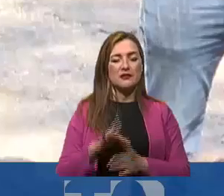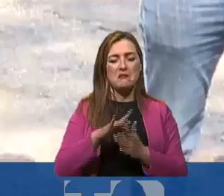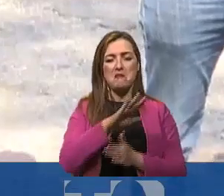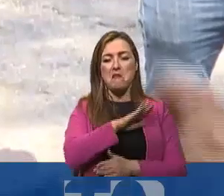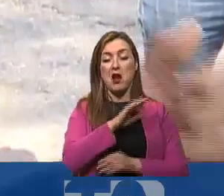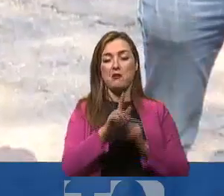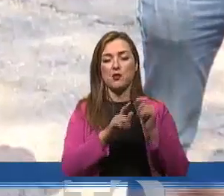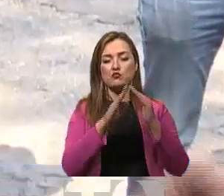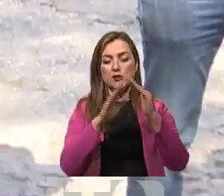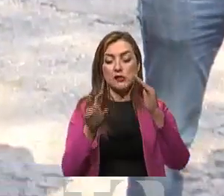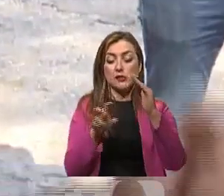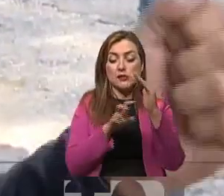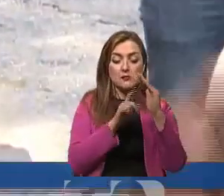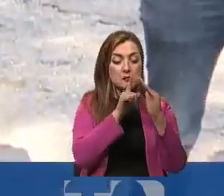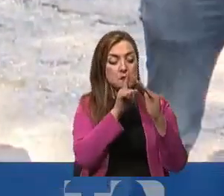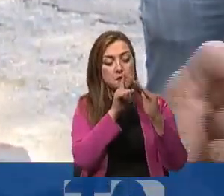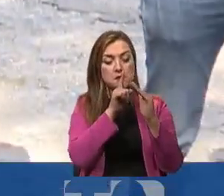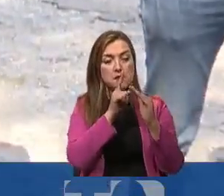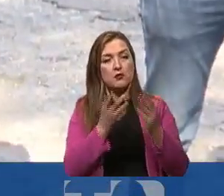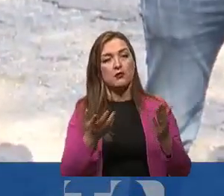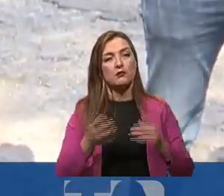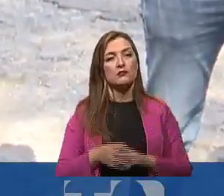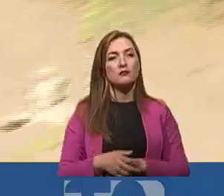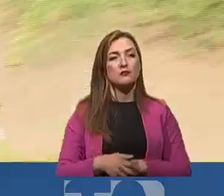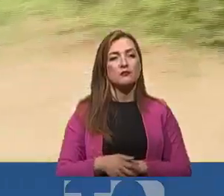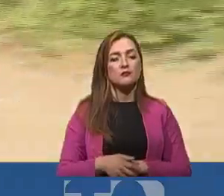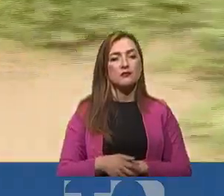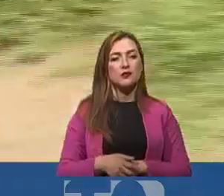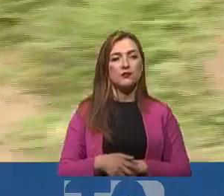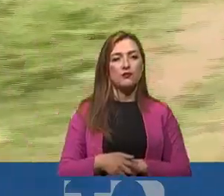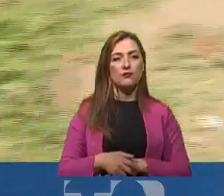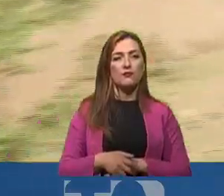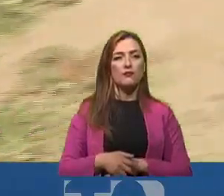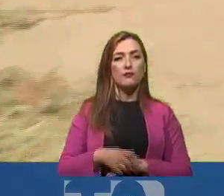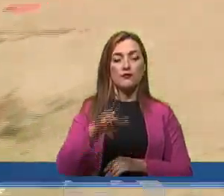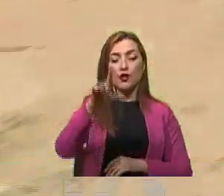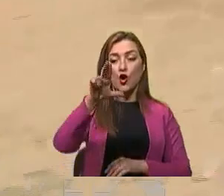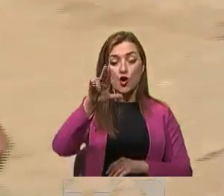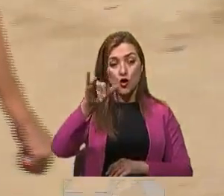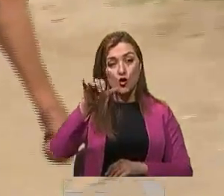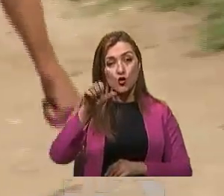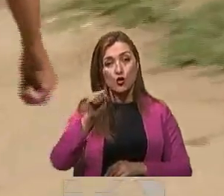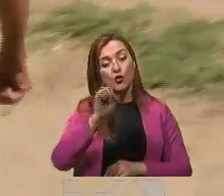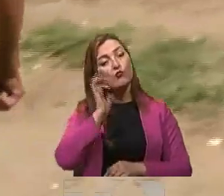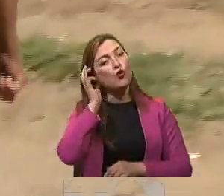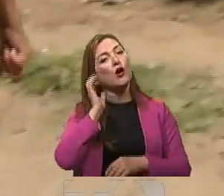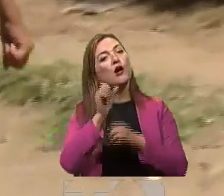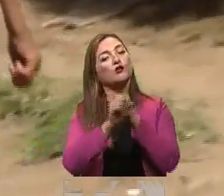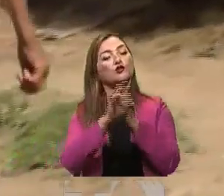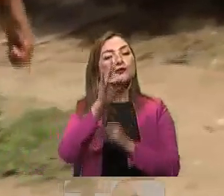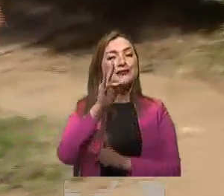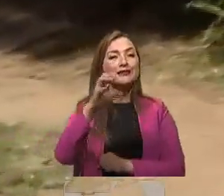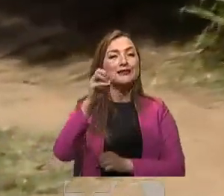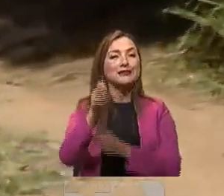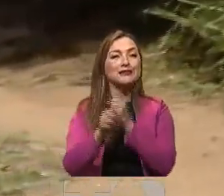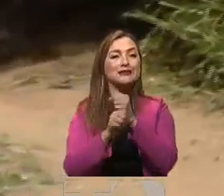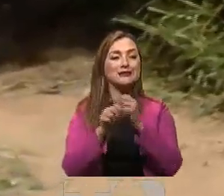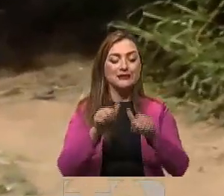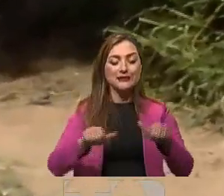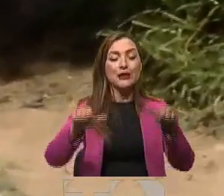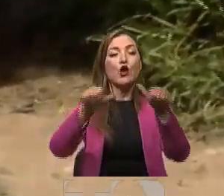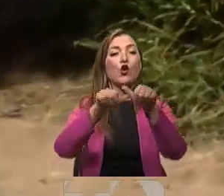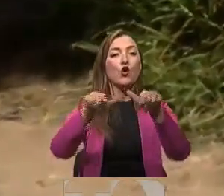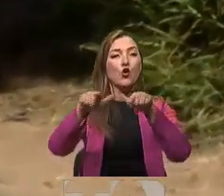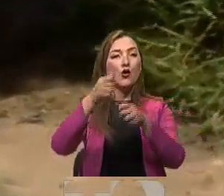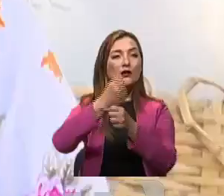peligrosa. Se prestan estos sitios para escondites de delincuentes. Luz María Chamorro es la mujer de 70 años quien utilizaba esta área como